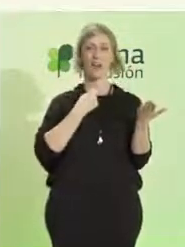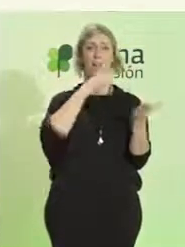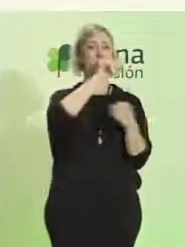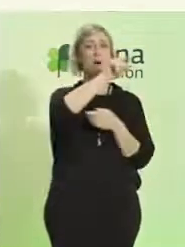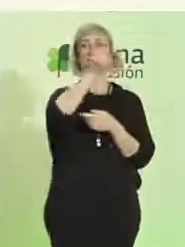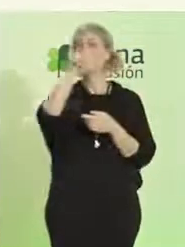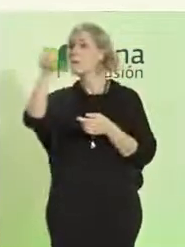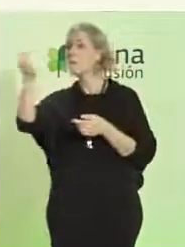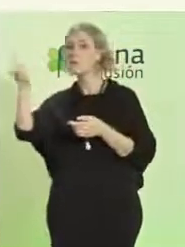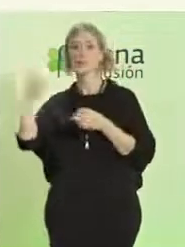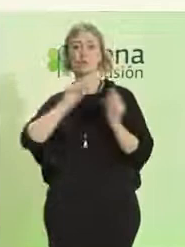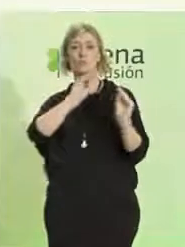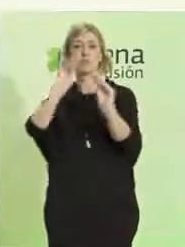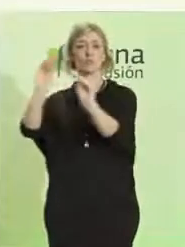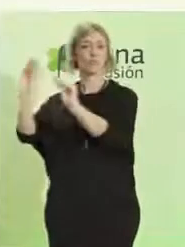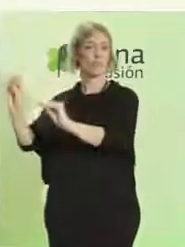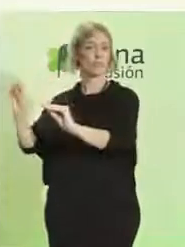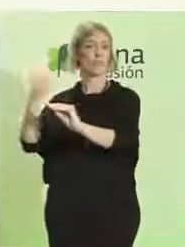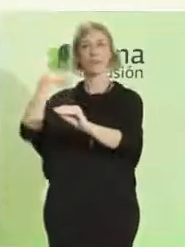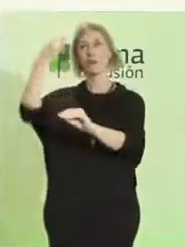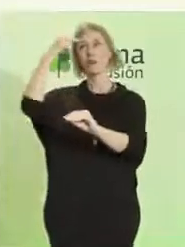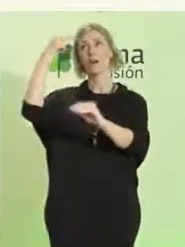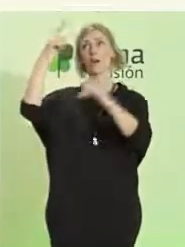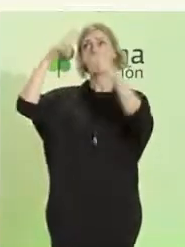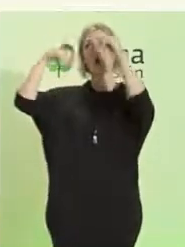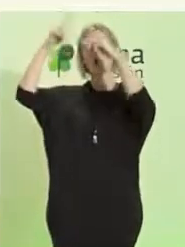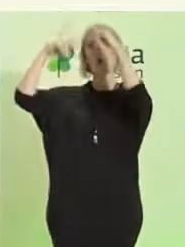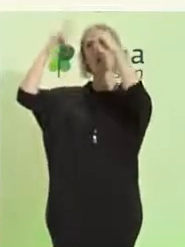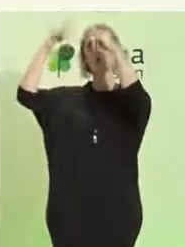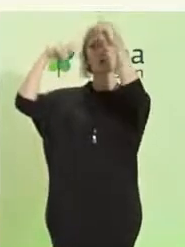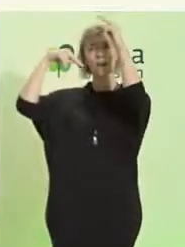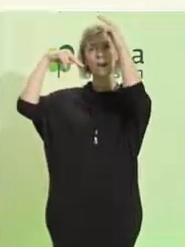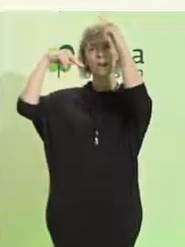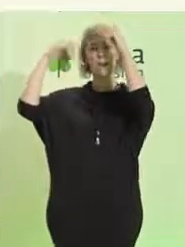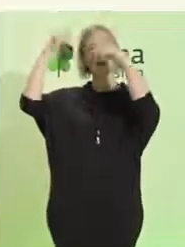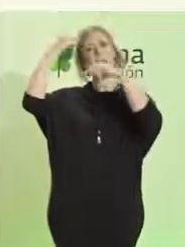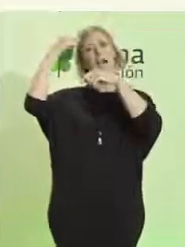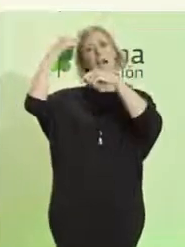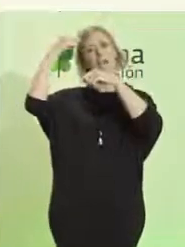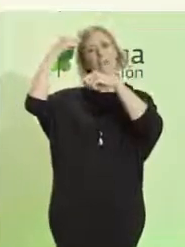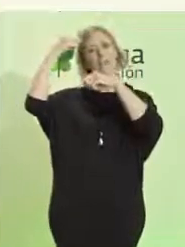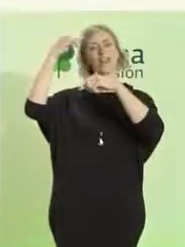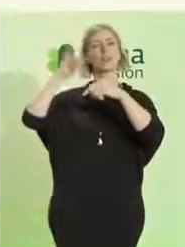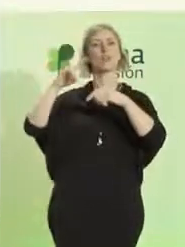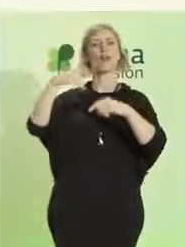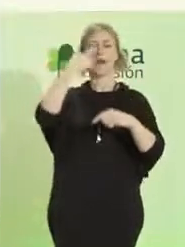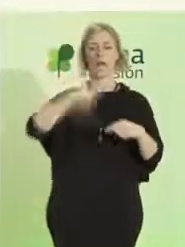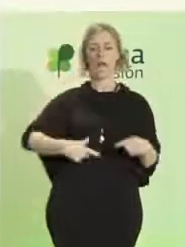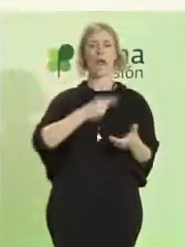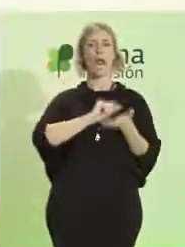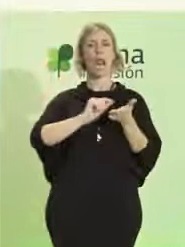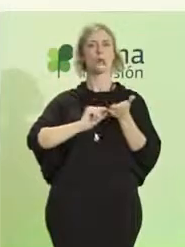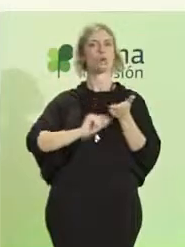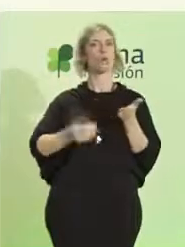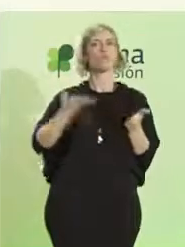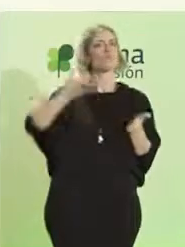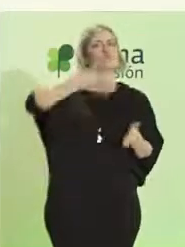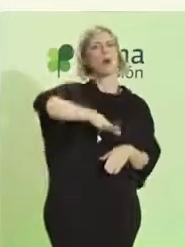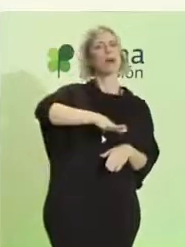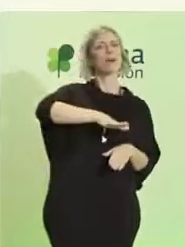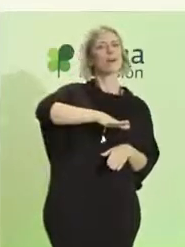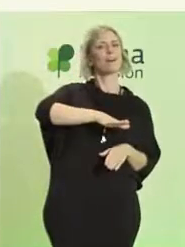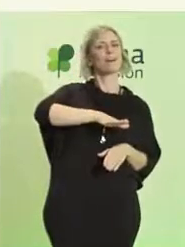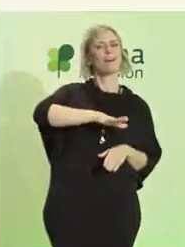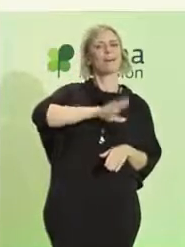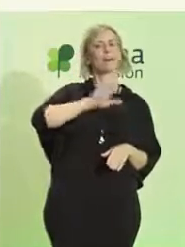de tal manera que el autor muere y al final lo importante es la multiplicidad de significados que decía Barthes, de cómo cada obra de